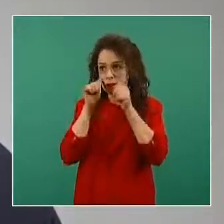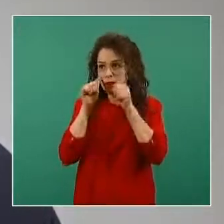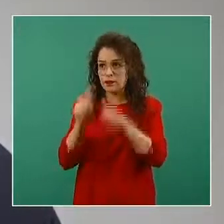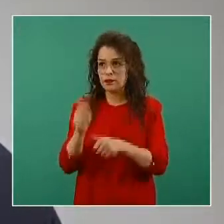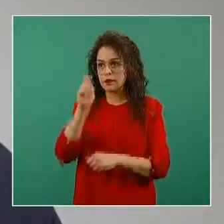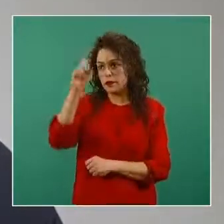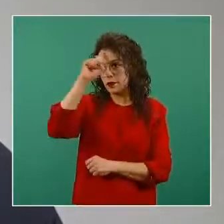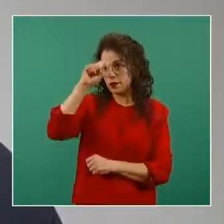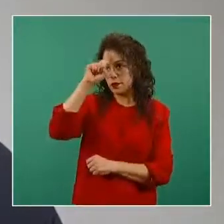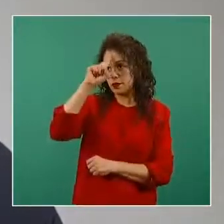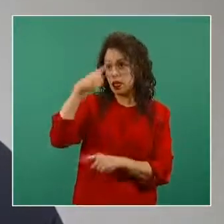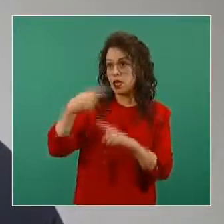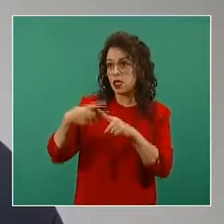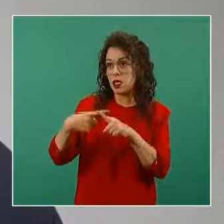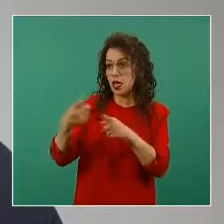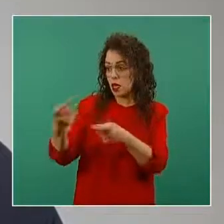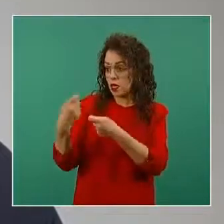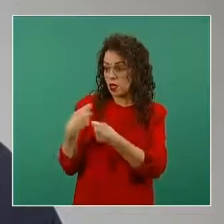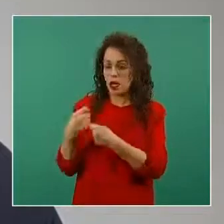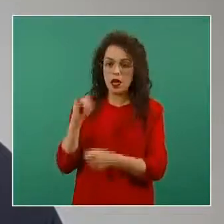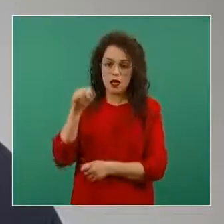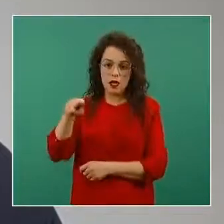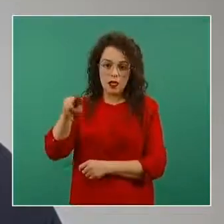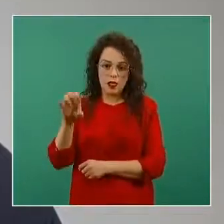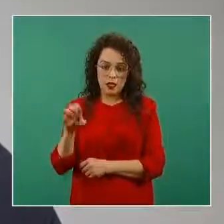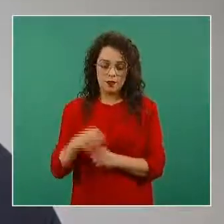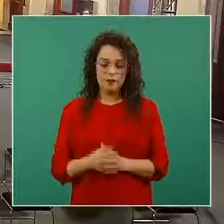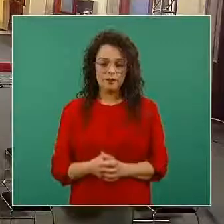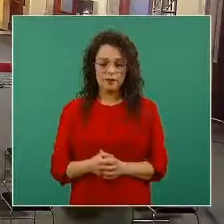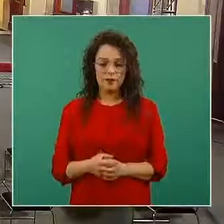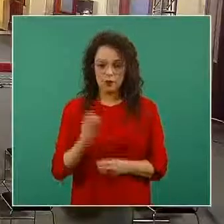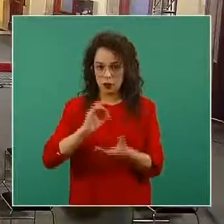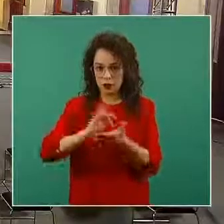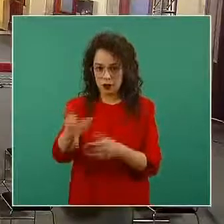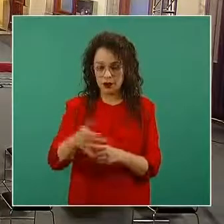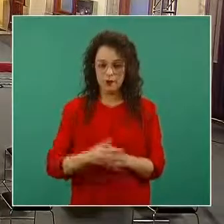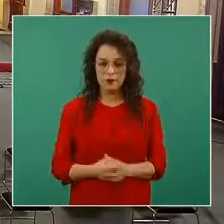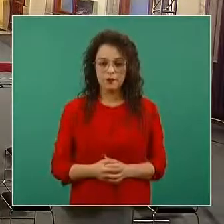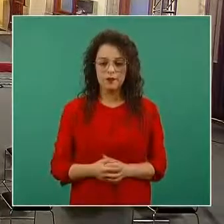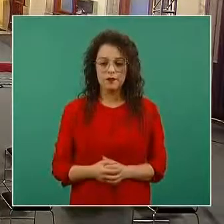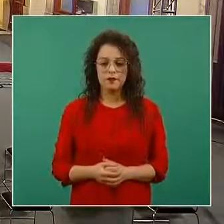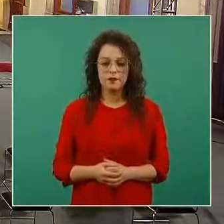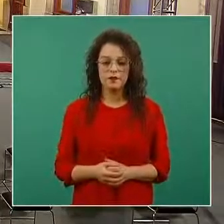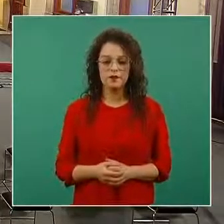Instituto Nacional Electoral realiza dentro de este marco. Muchas gracias.